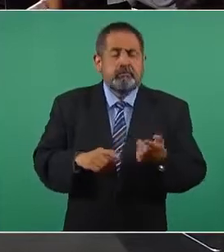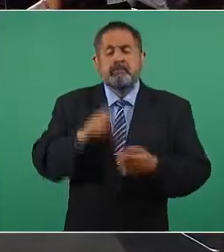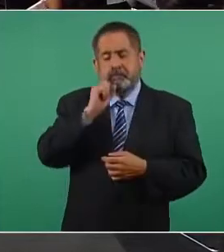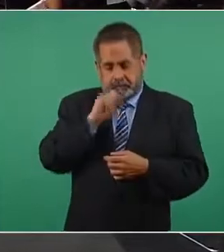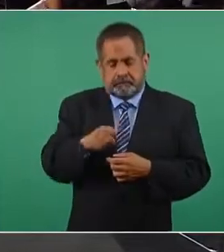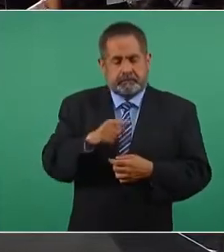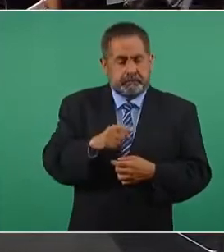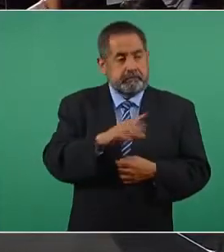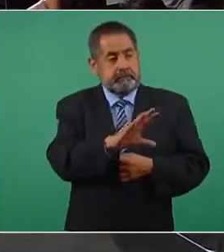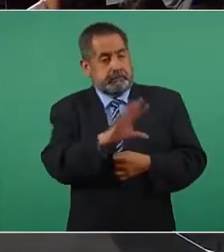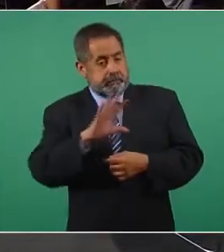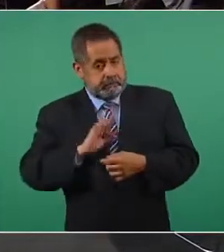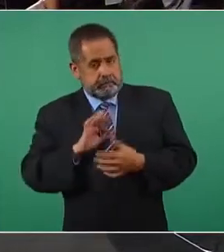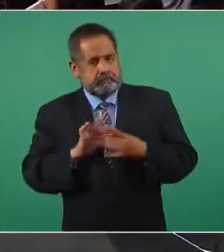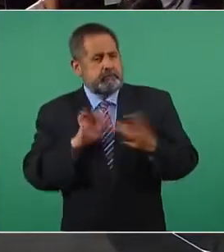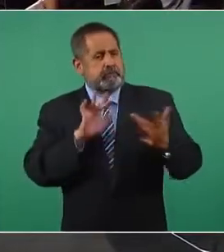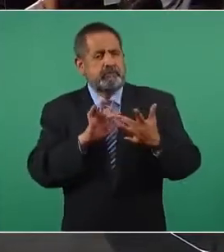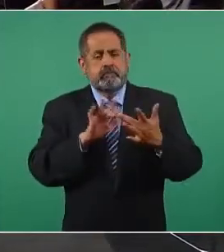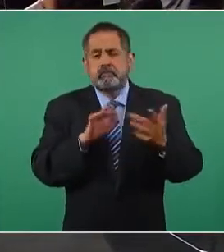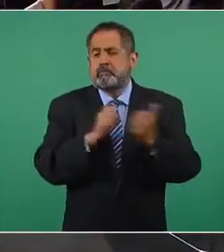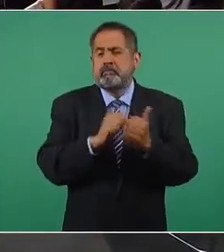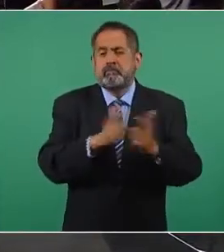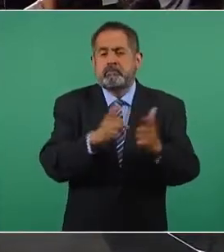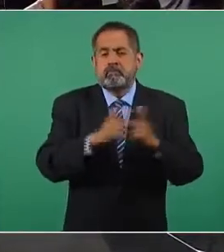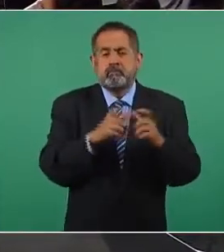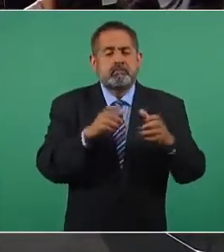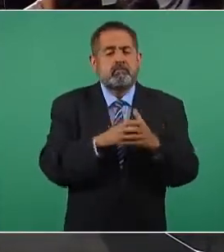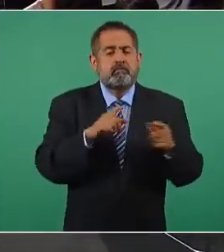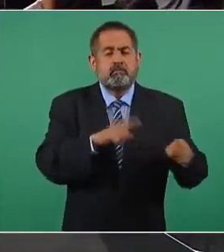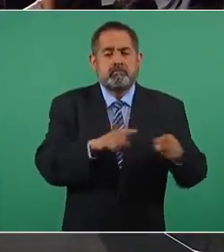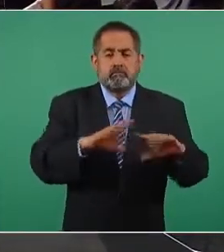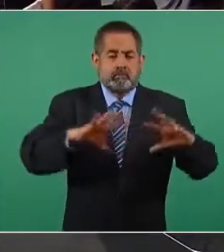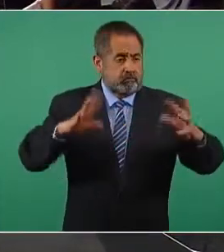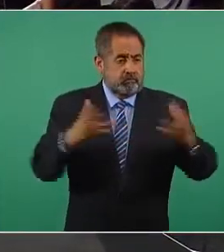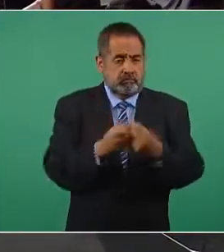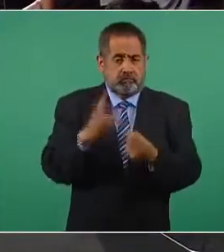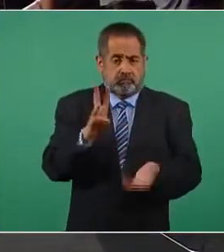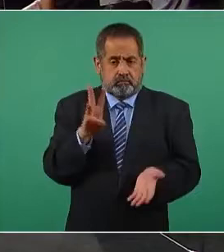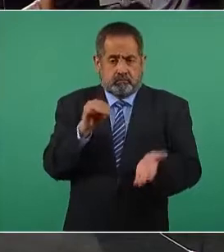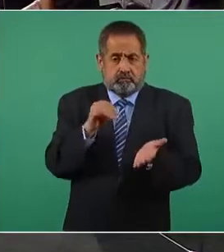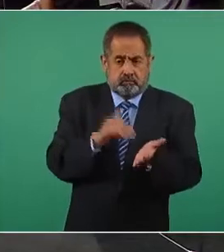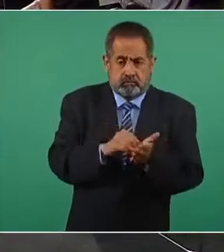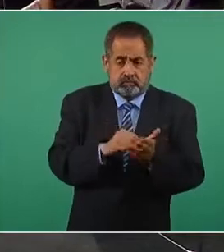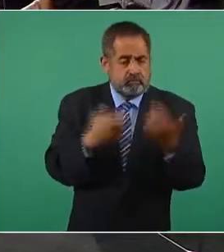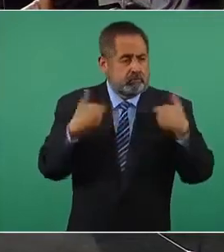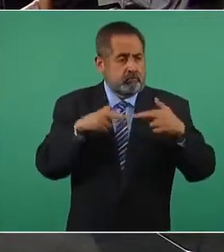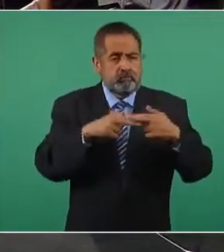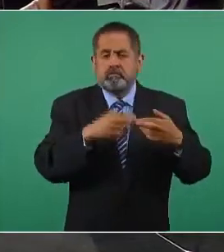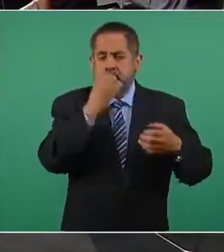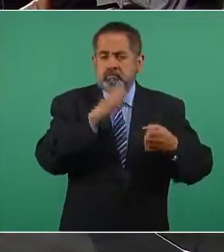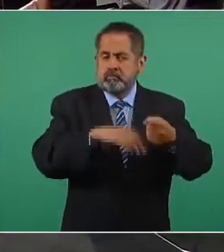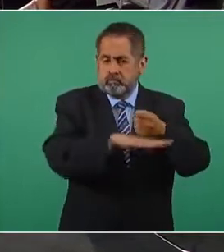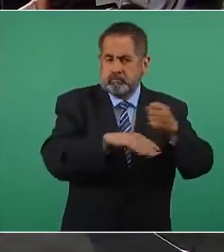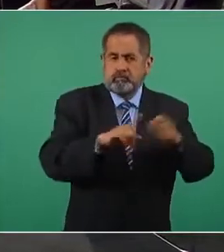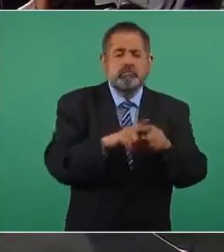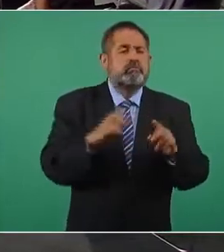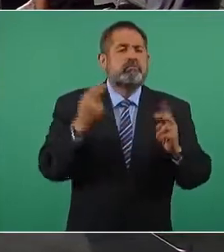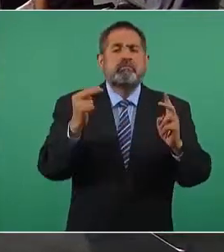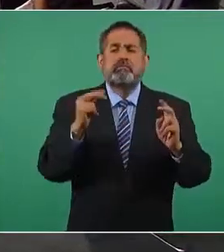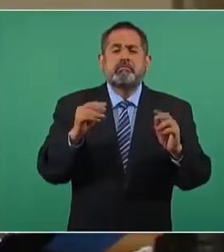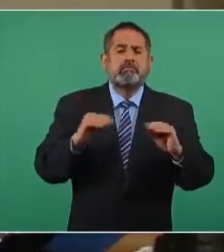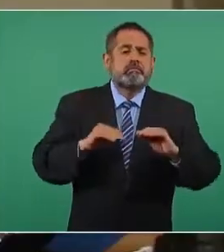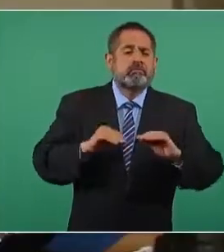venirme me contactó un grupo que reúne a 3,000 maestros del sistema básico, que se llama el